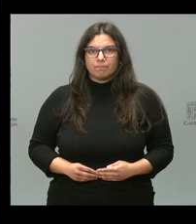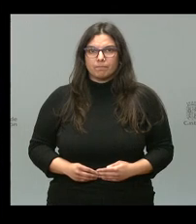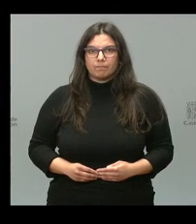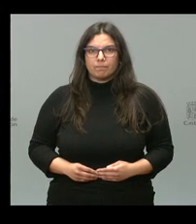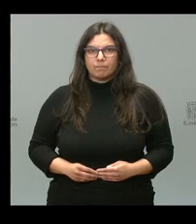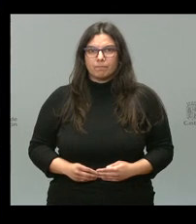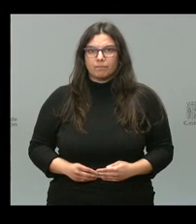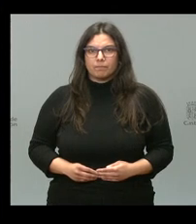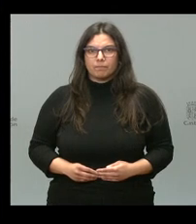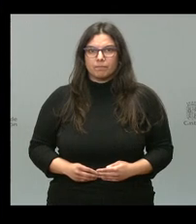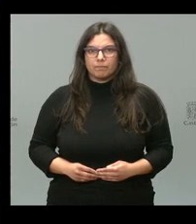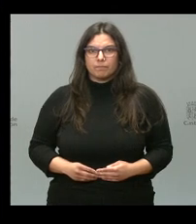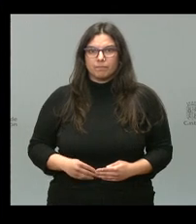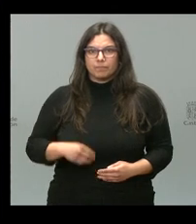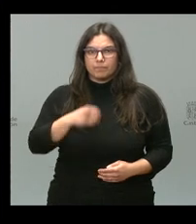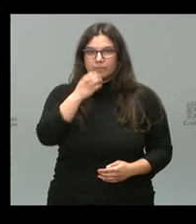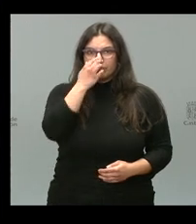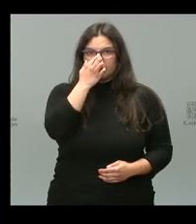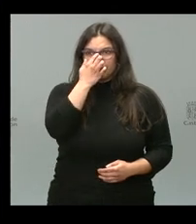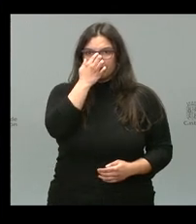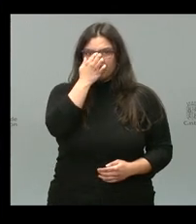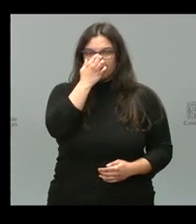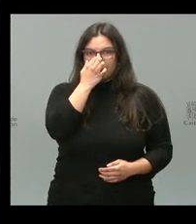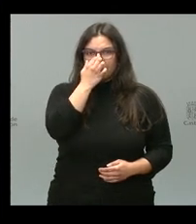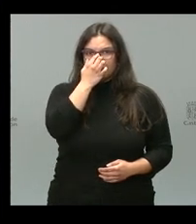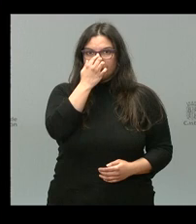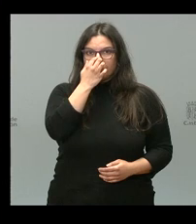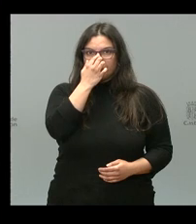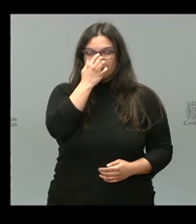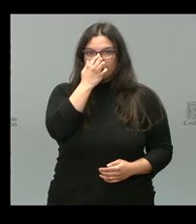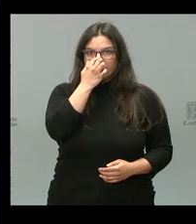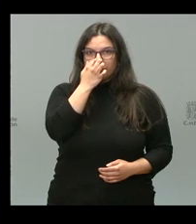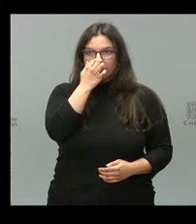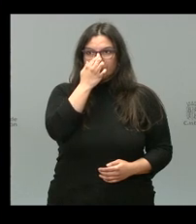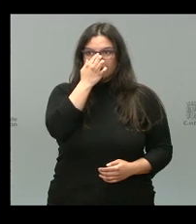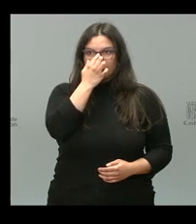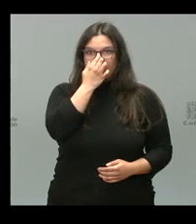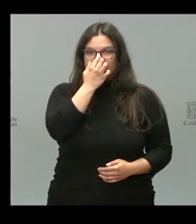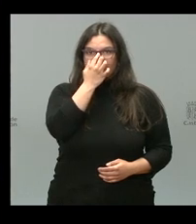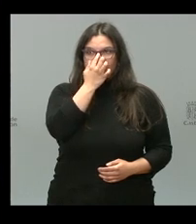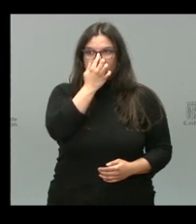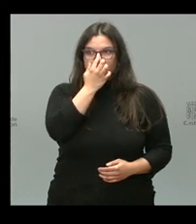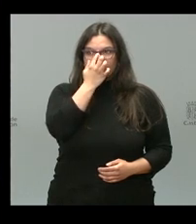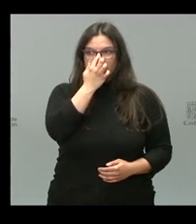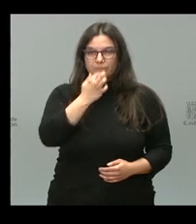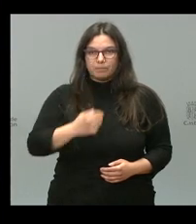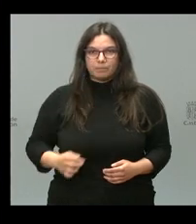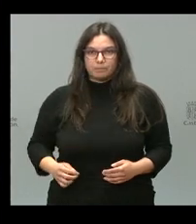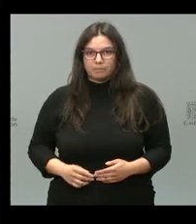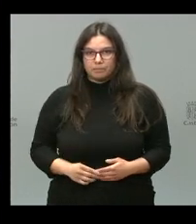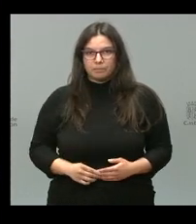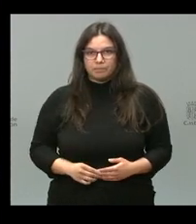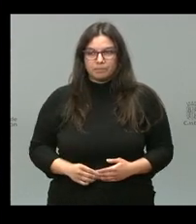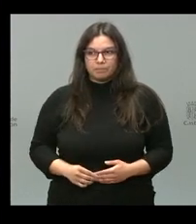querido presidente nos presentamos con el reflejo de lo que somos una institución unida cercana